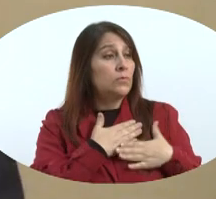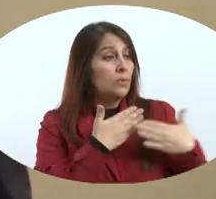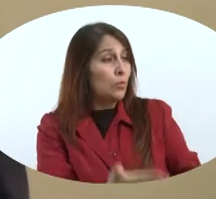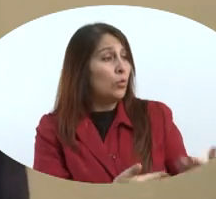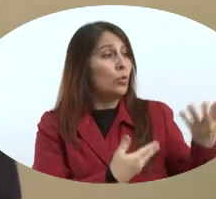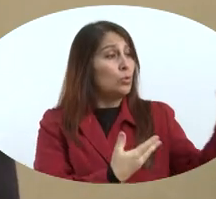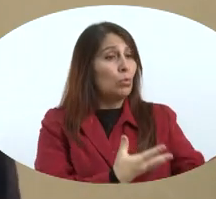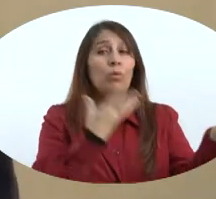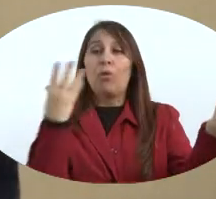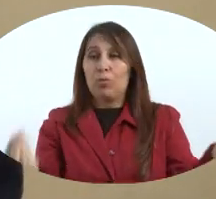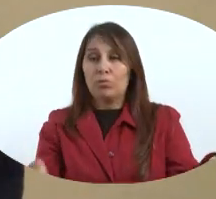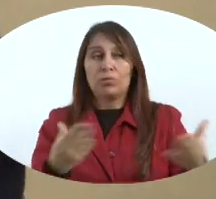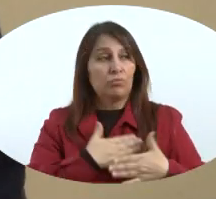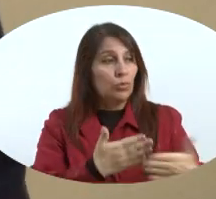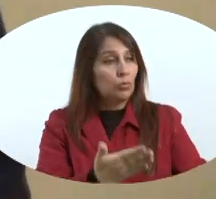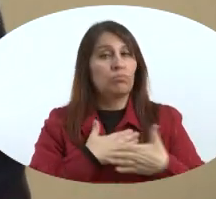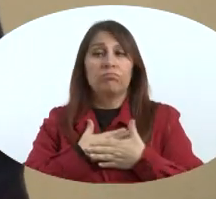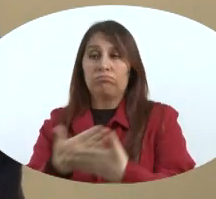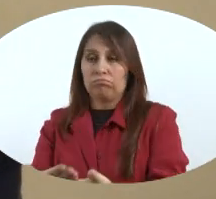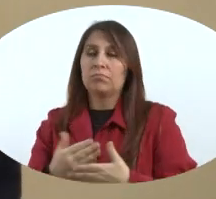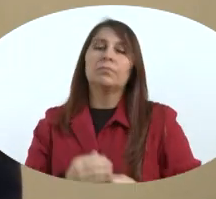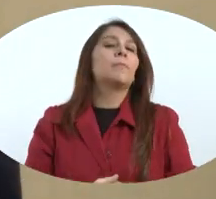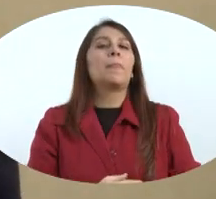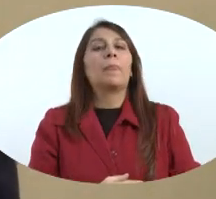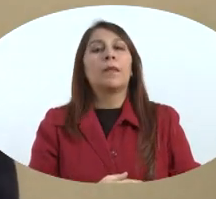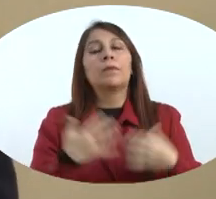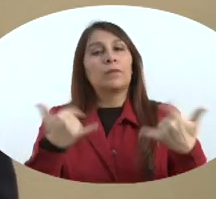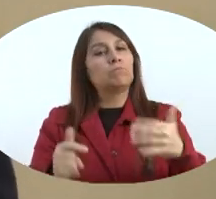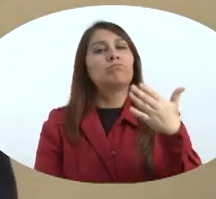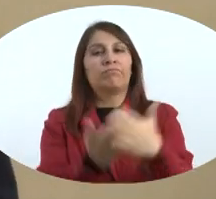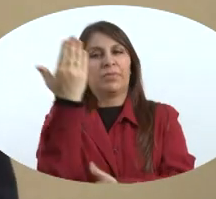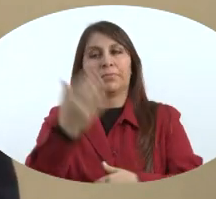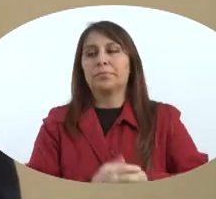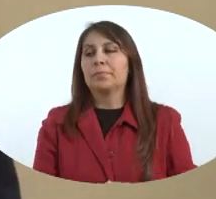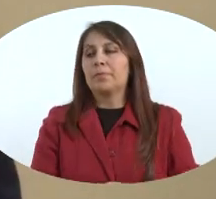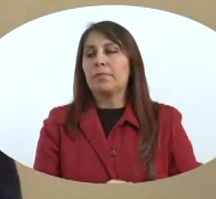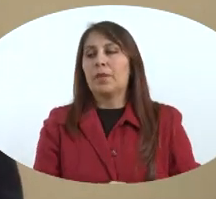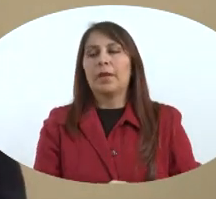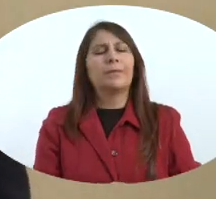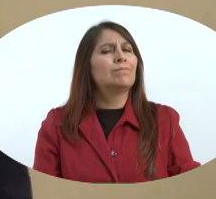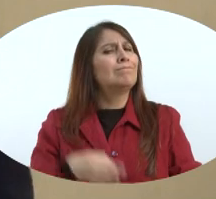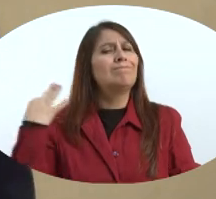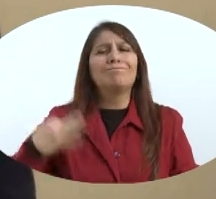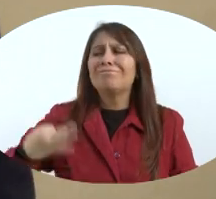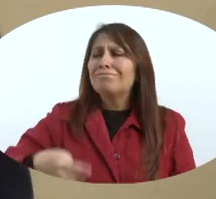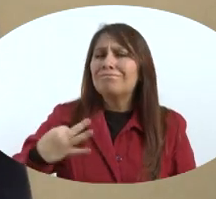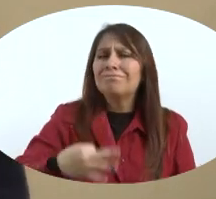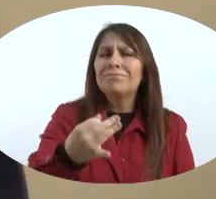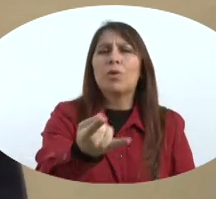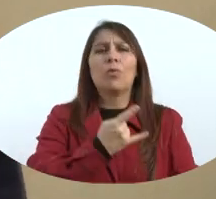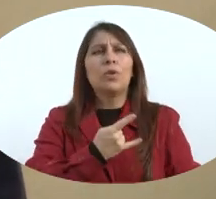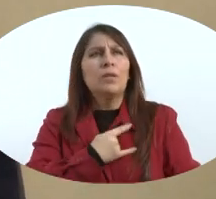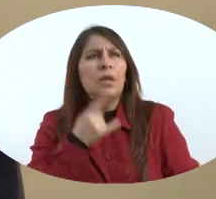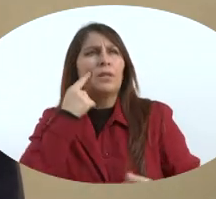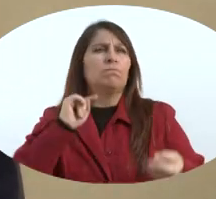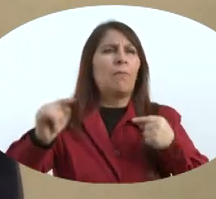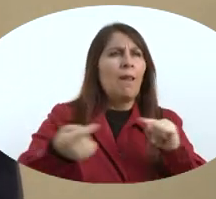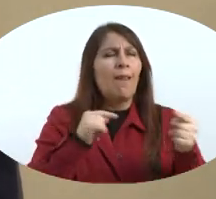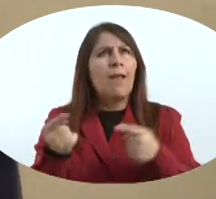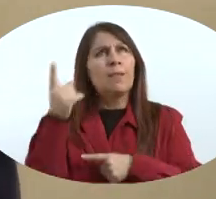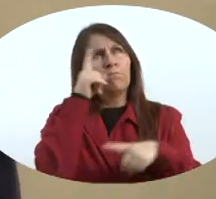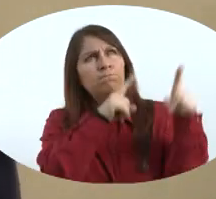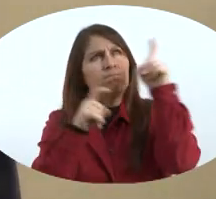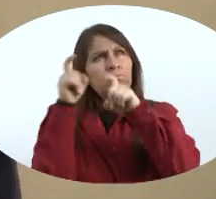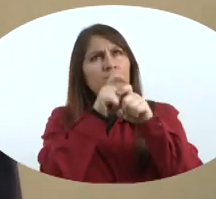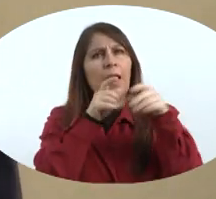a las dos planchas y entonces arrancaría siempre en la universidad se ha debatido sobre qué